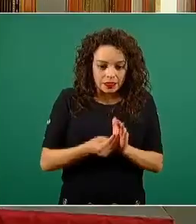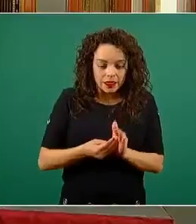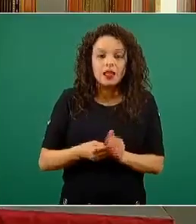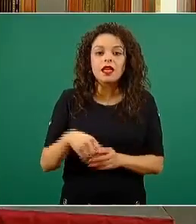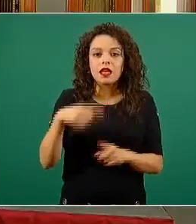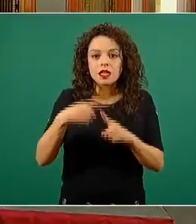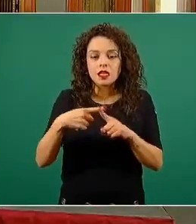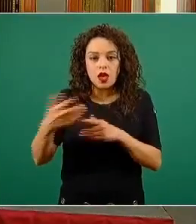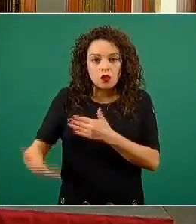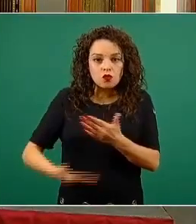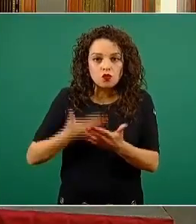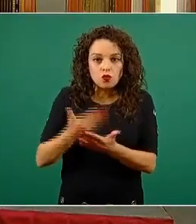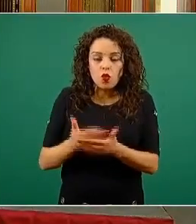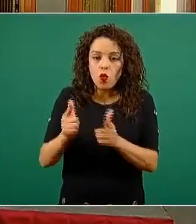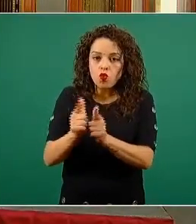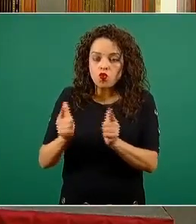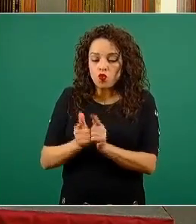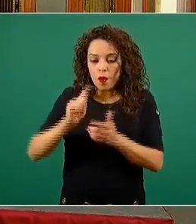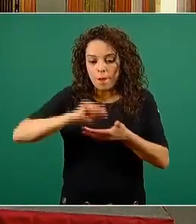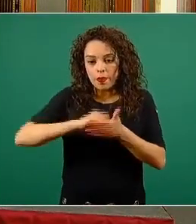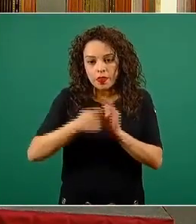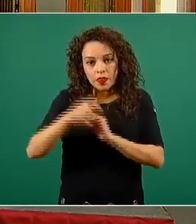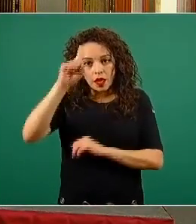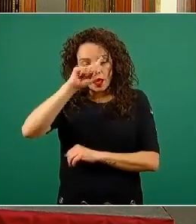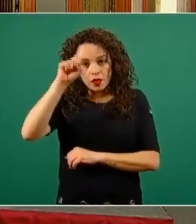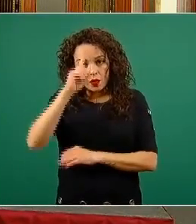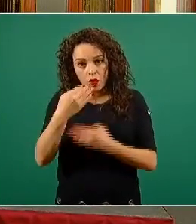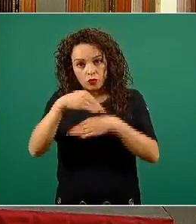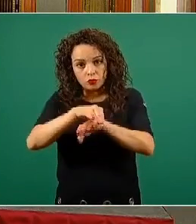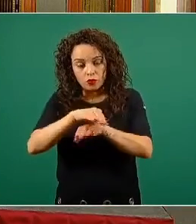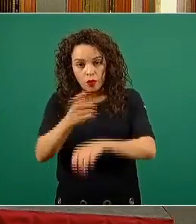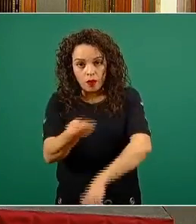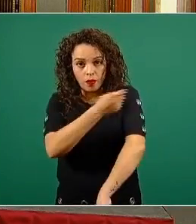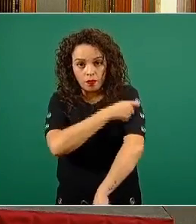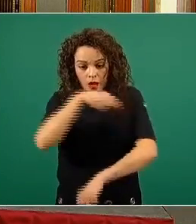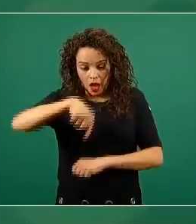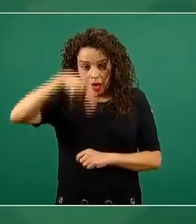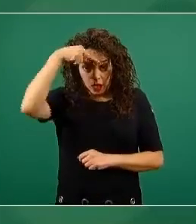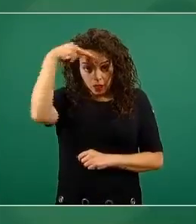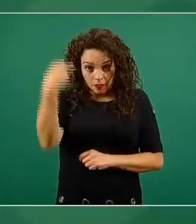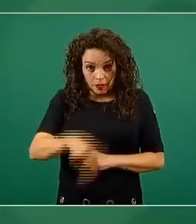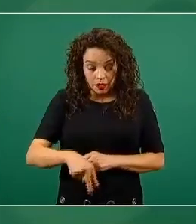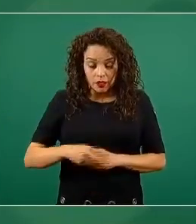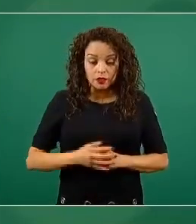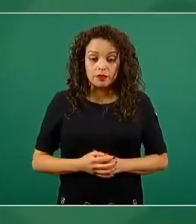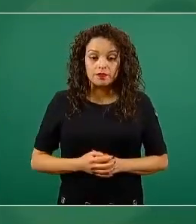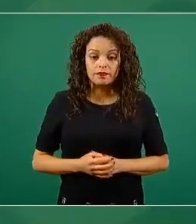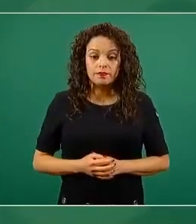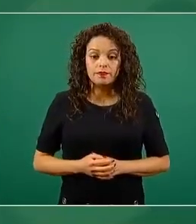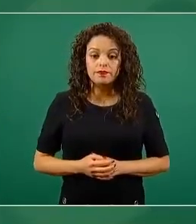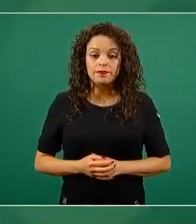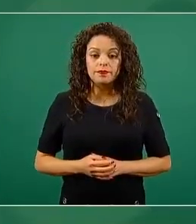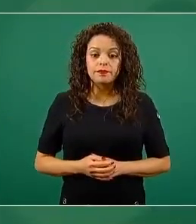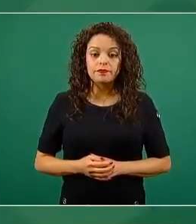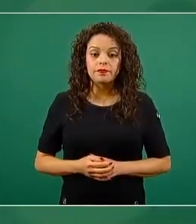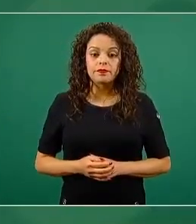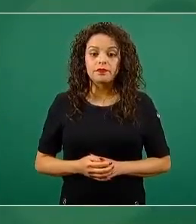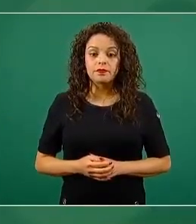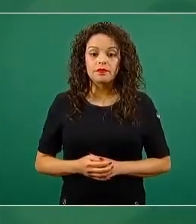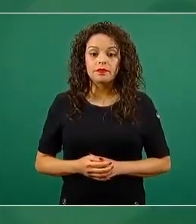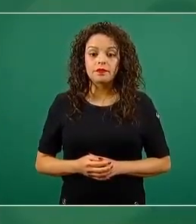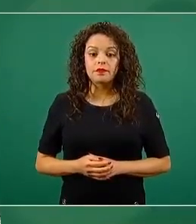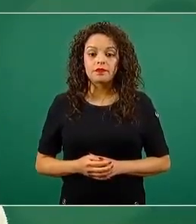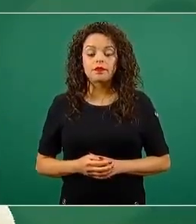Técnico Asesor de Vacunas de México, en el que específicamente ahora se trabajó